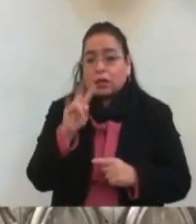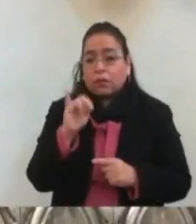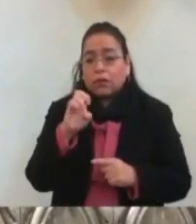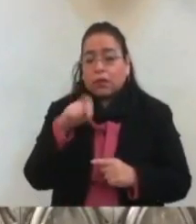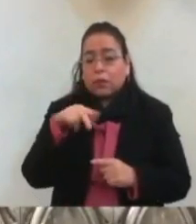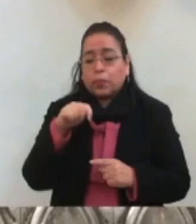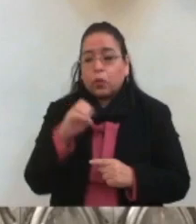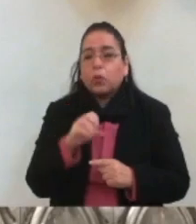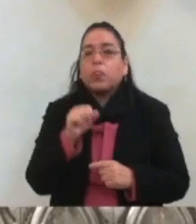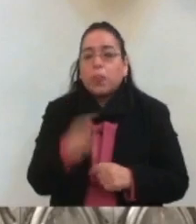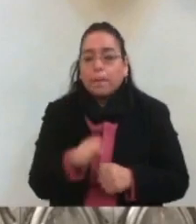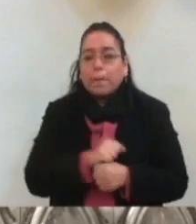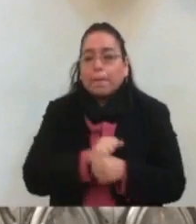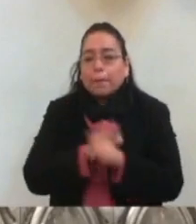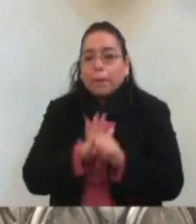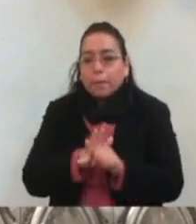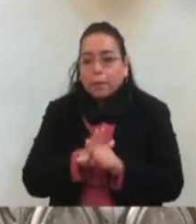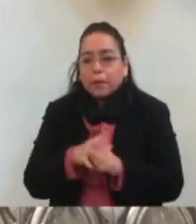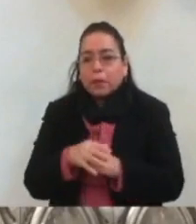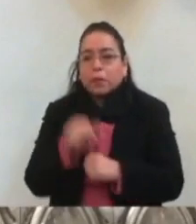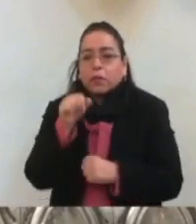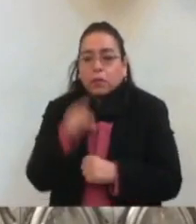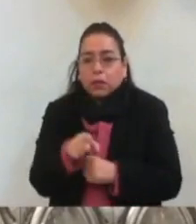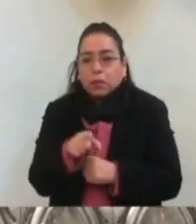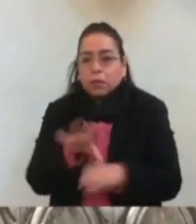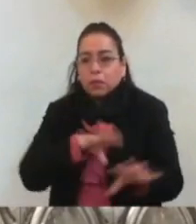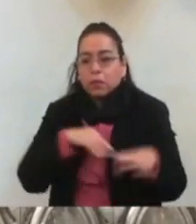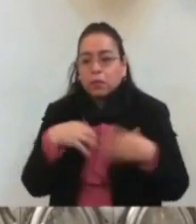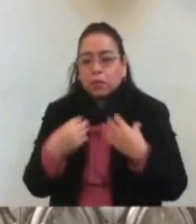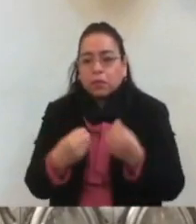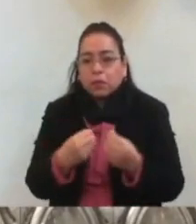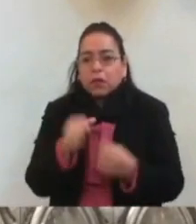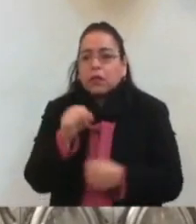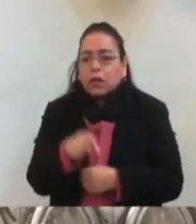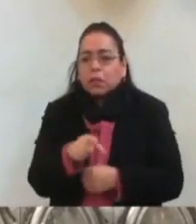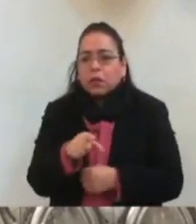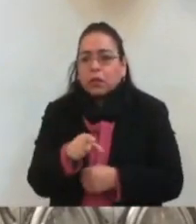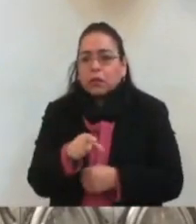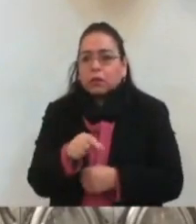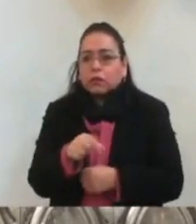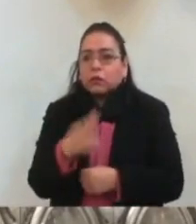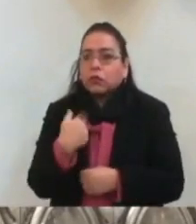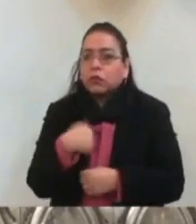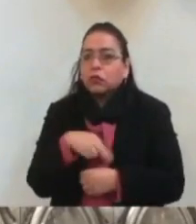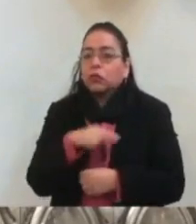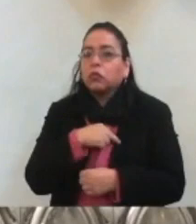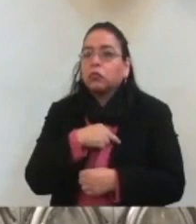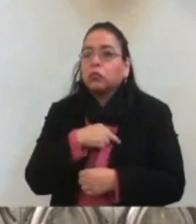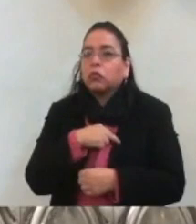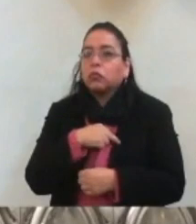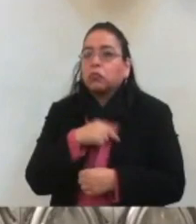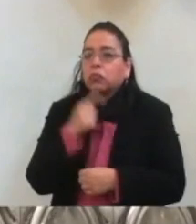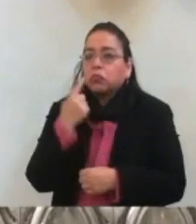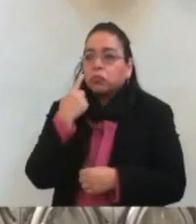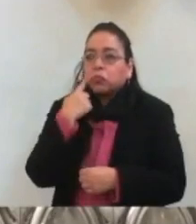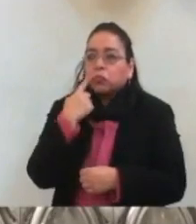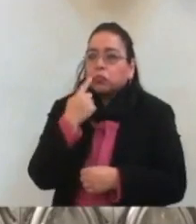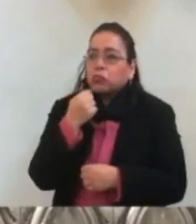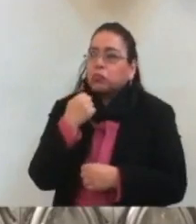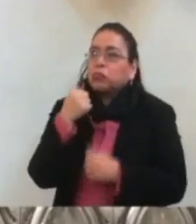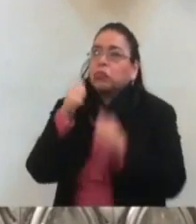pandemia también nos permite mirar las cosas desde arriba